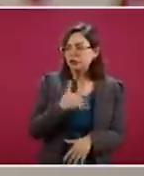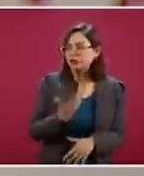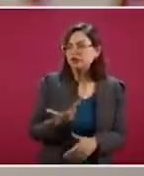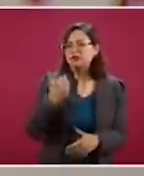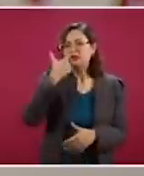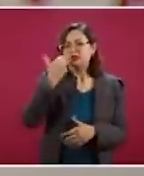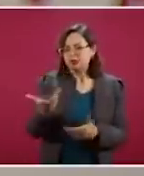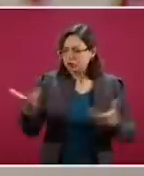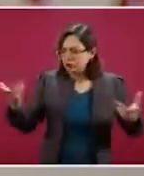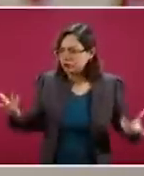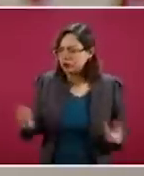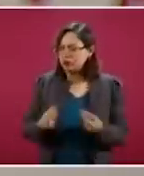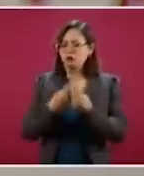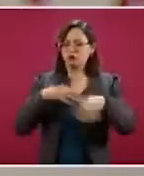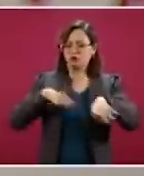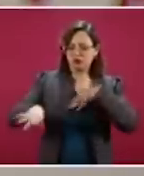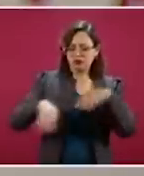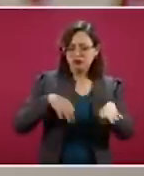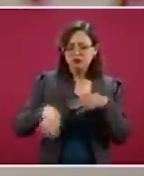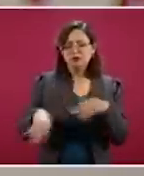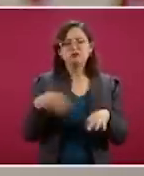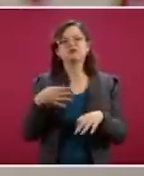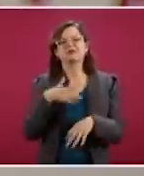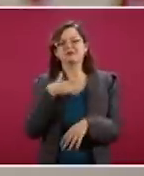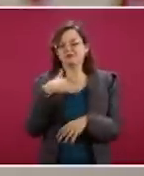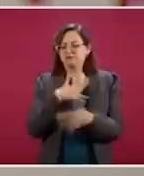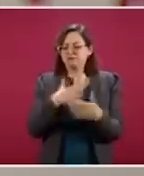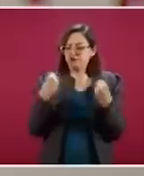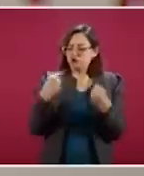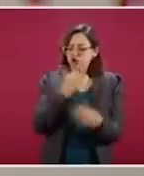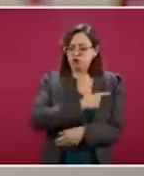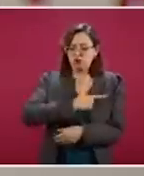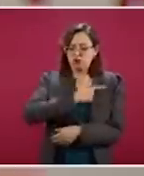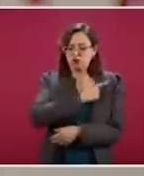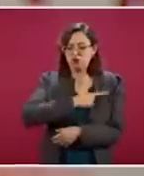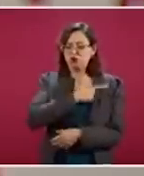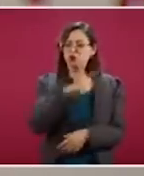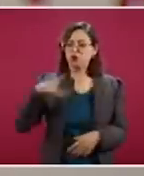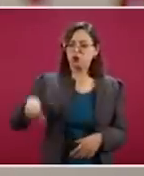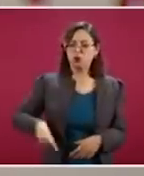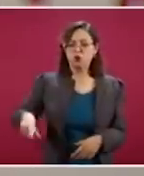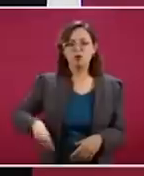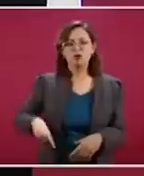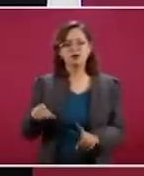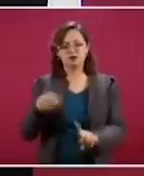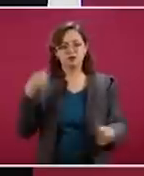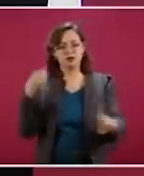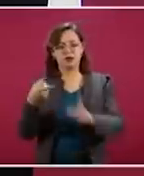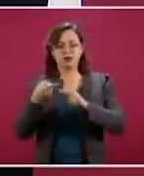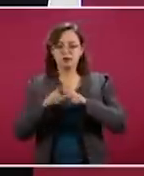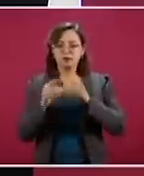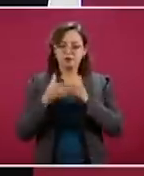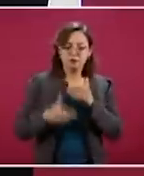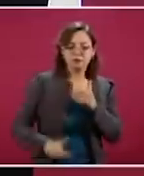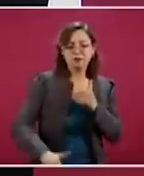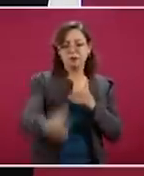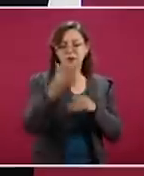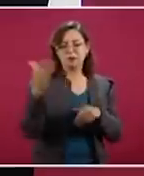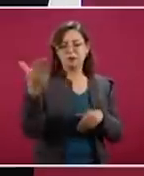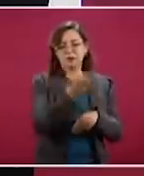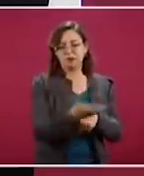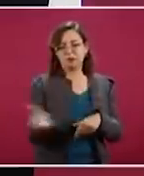colaborar y enfocar. Y aplaudimos enormemente que este gobierno esté orientándose hacia los que menos